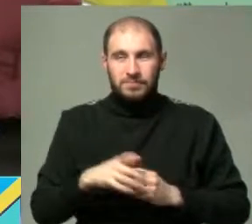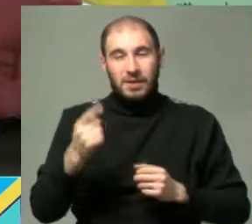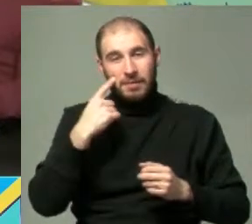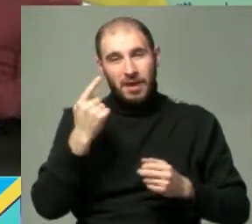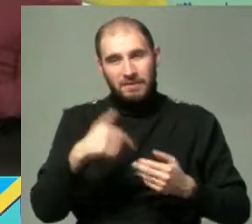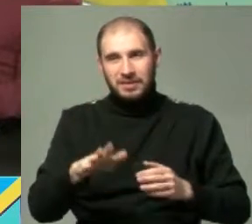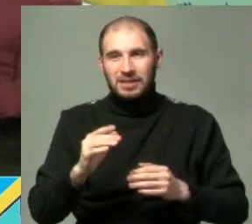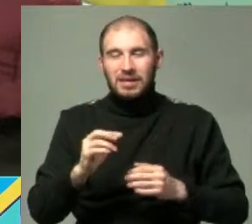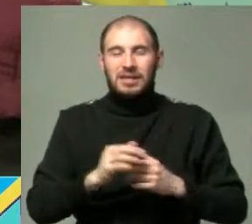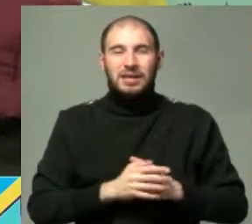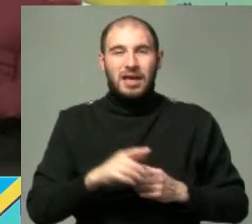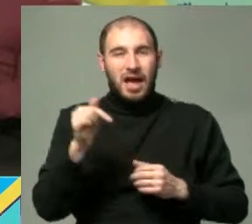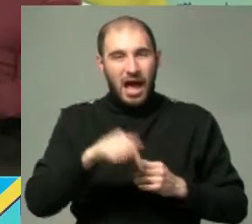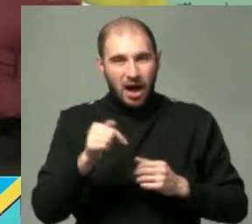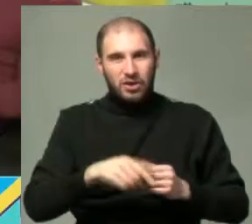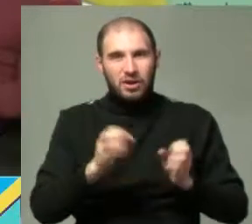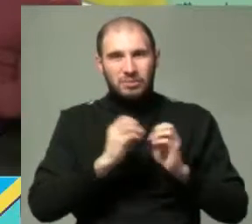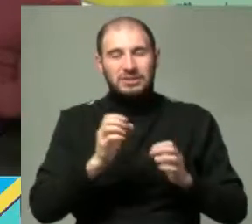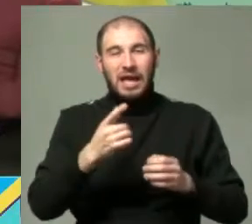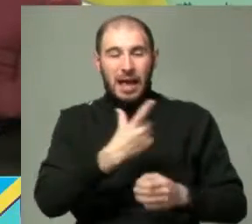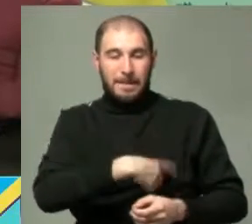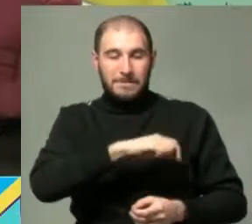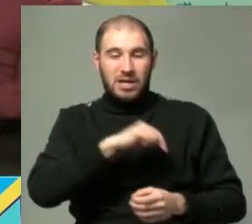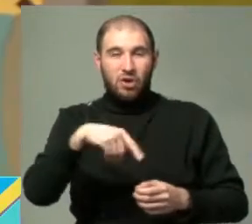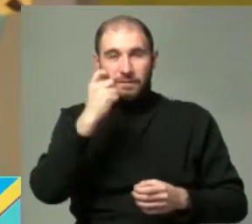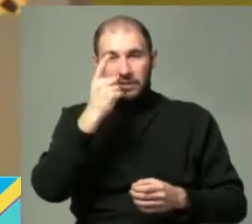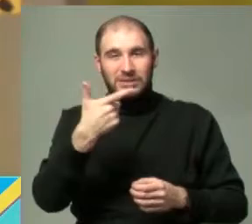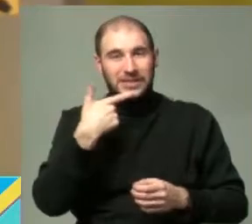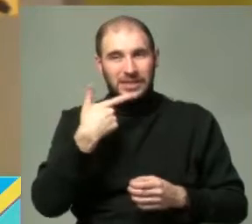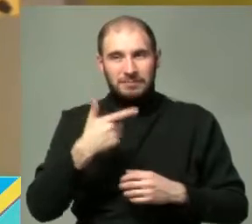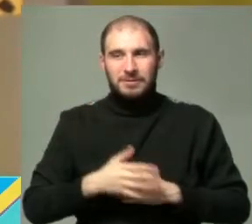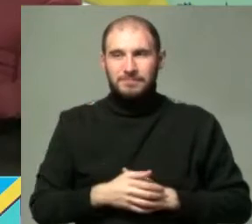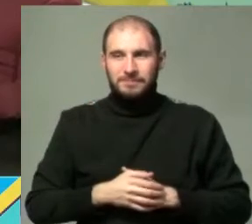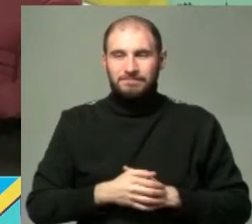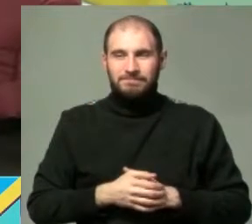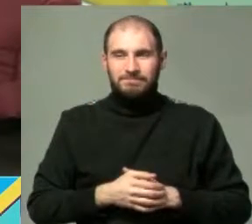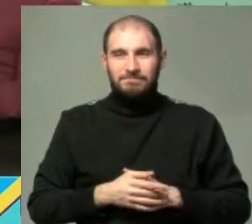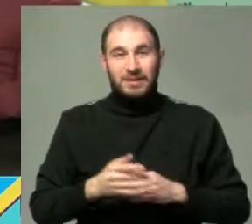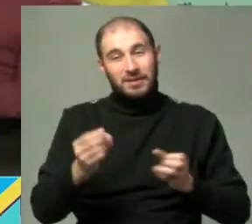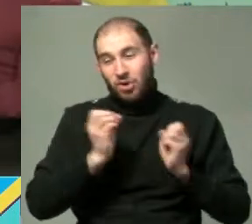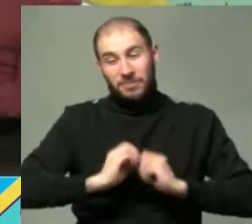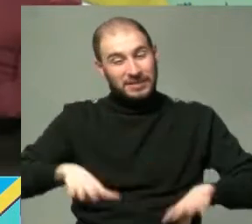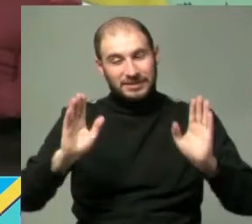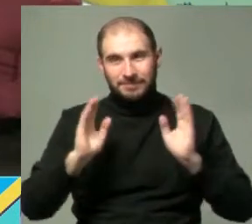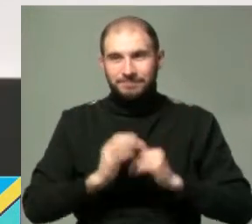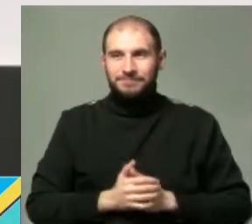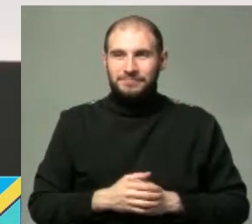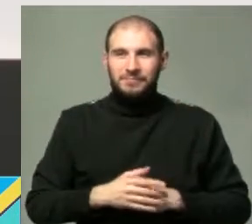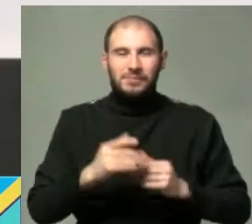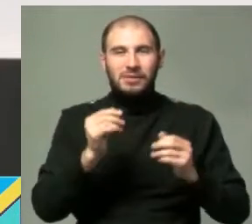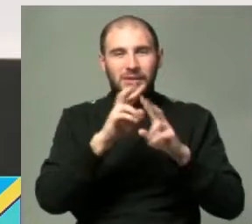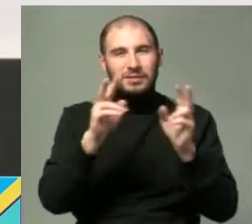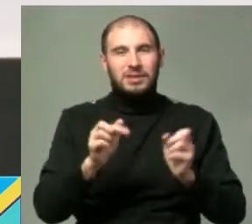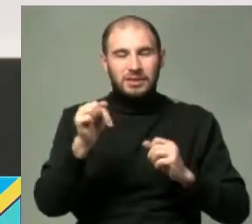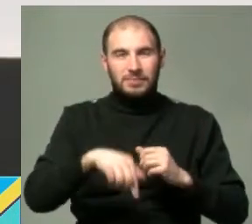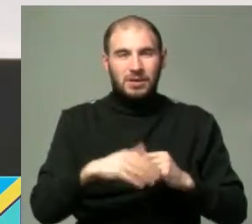planteado. Hoy se empieza a aplicar en Madrid, hoy, 21 de septiembre. Bueno, queda planteado Buen dato, entonces el tema, ¿no?